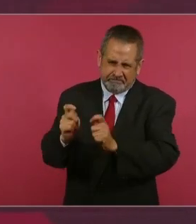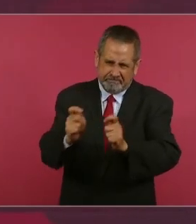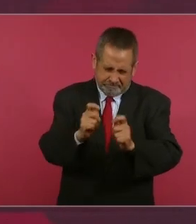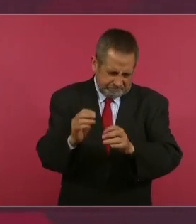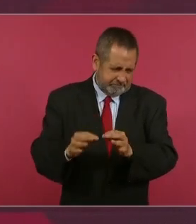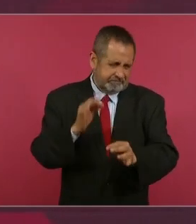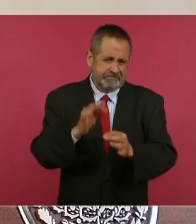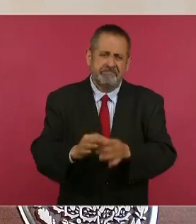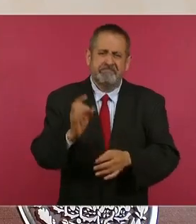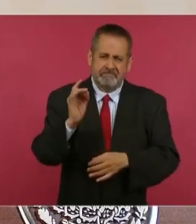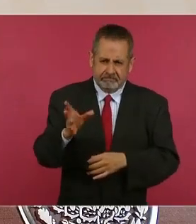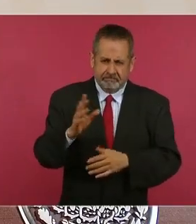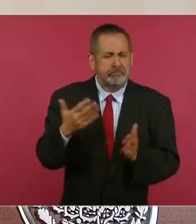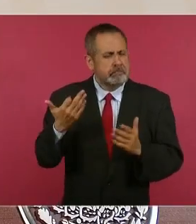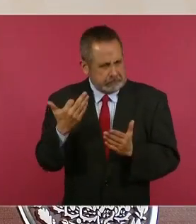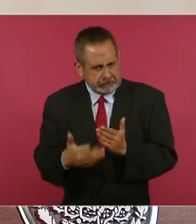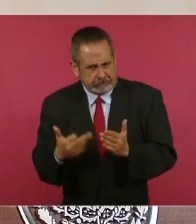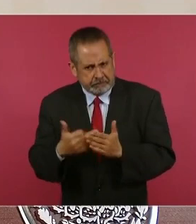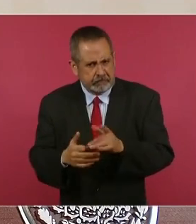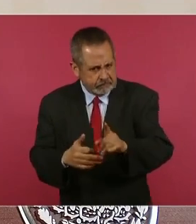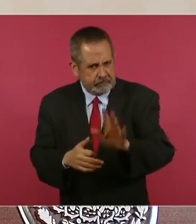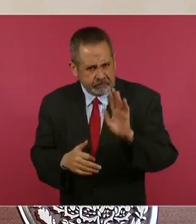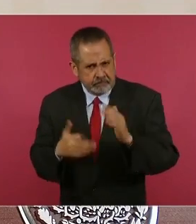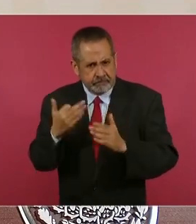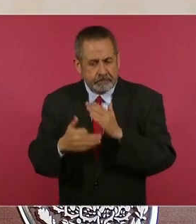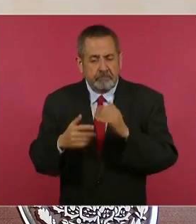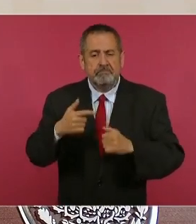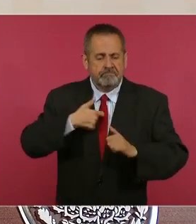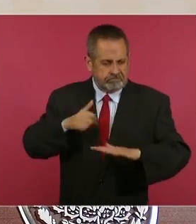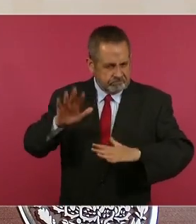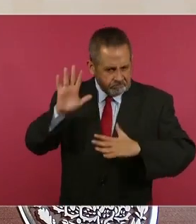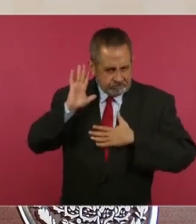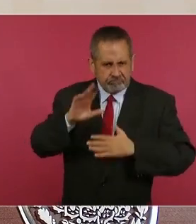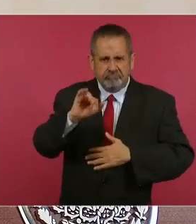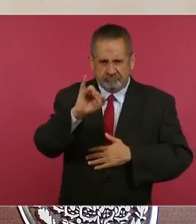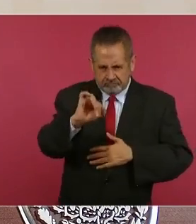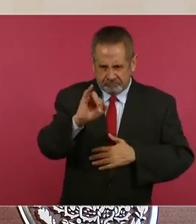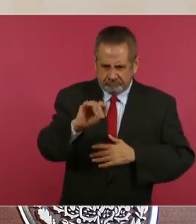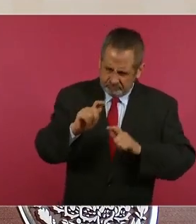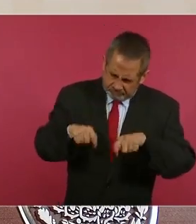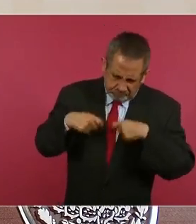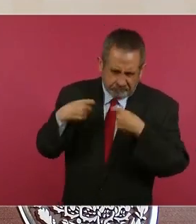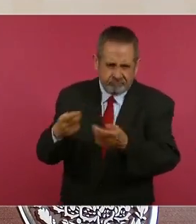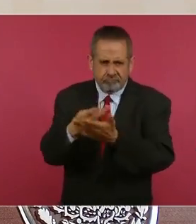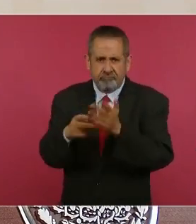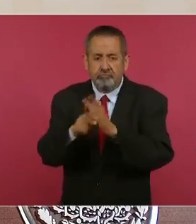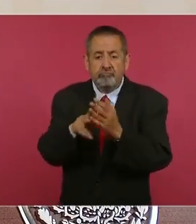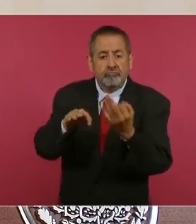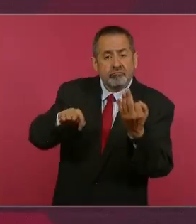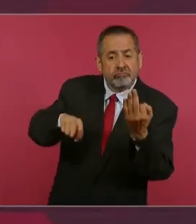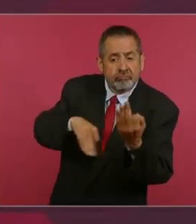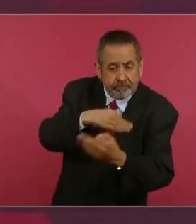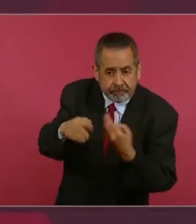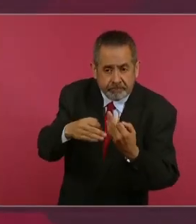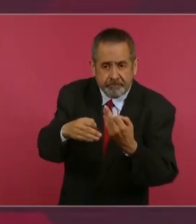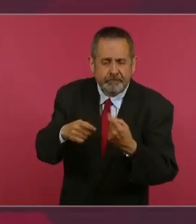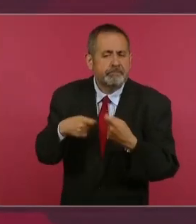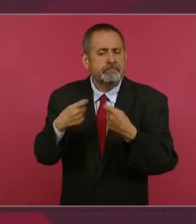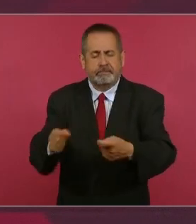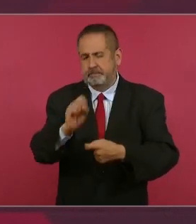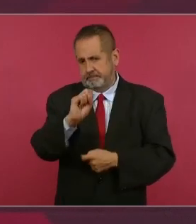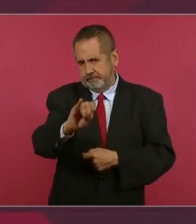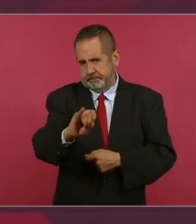basificados. Faltan, pero tengo el compromiso de que los vamos a basificar a todos.